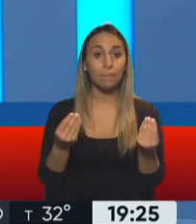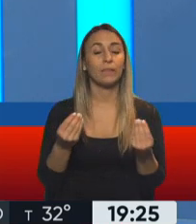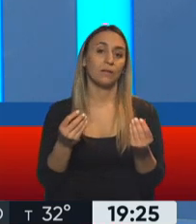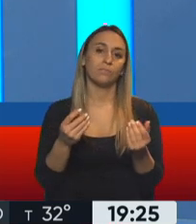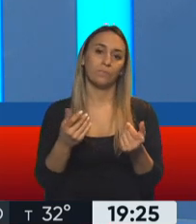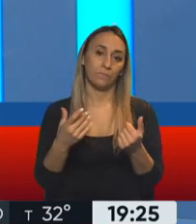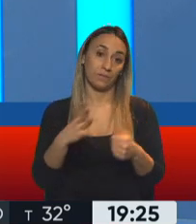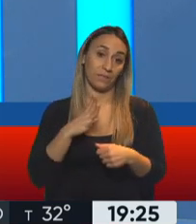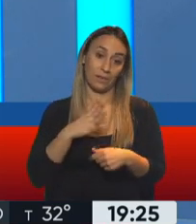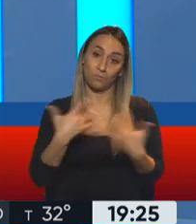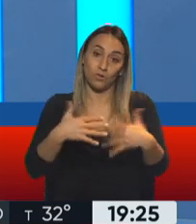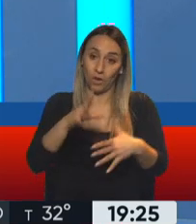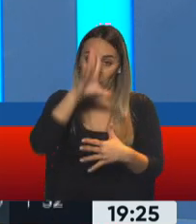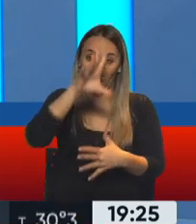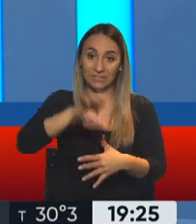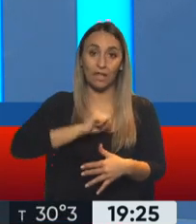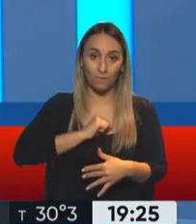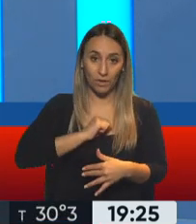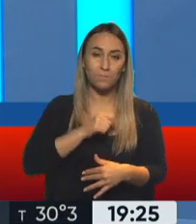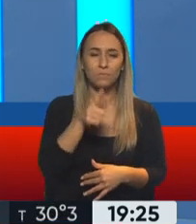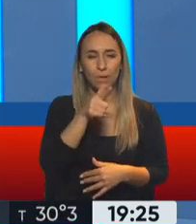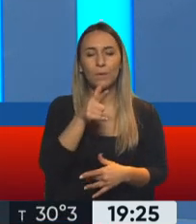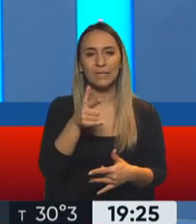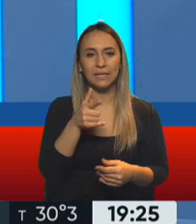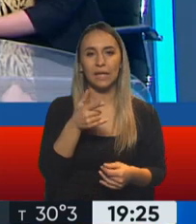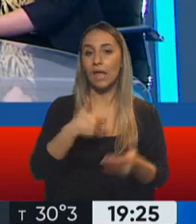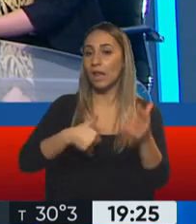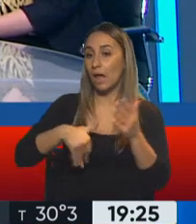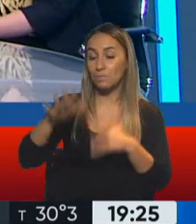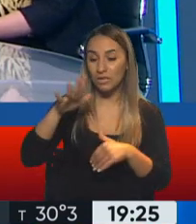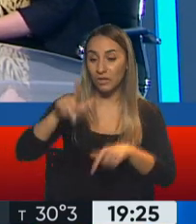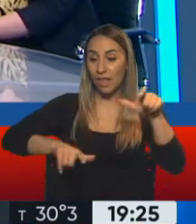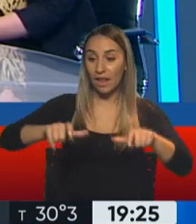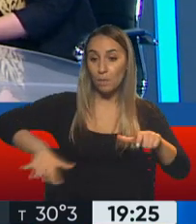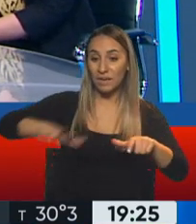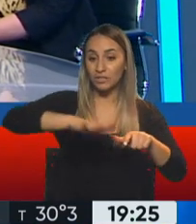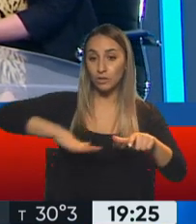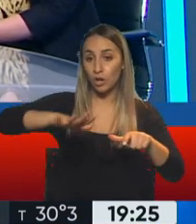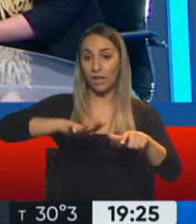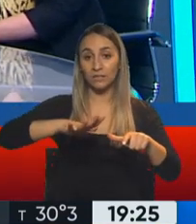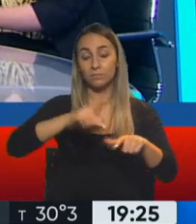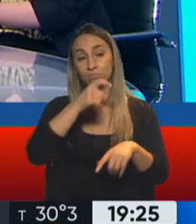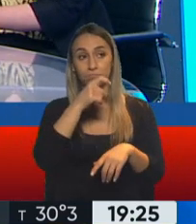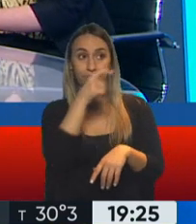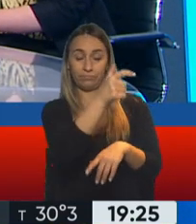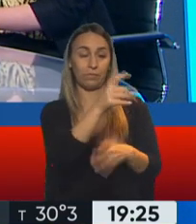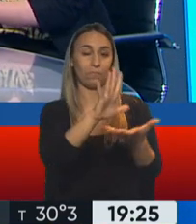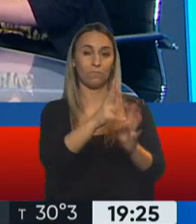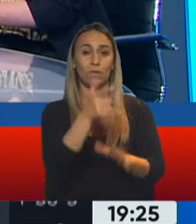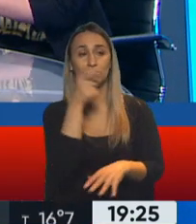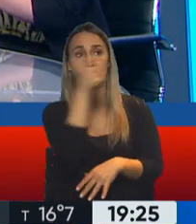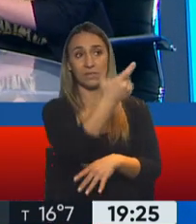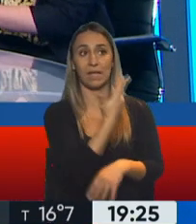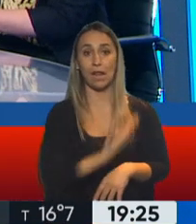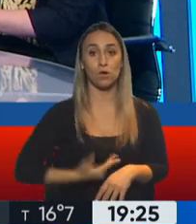muchos desafíos por llevar a cabo, ¿no es cierto? Me parece que la gran mayoría del electorado al gobierno le hizo notar eso, que la economía